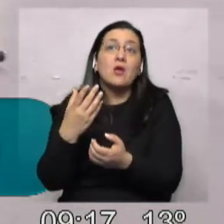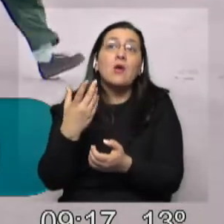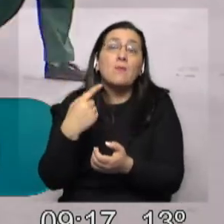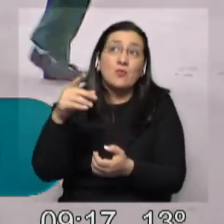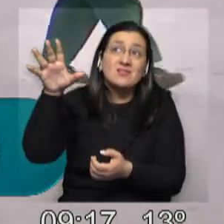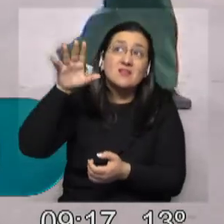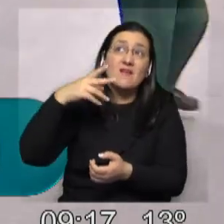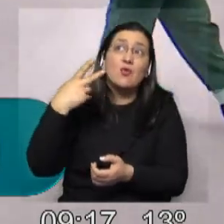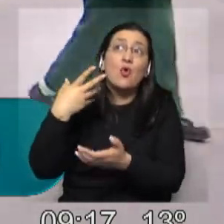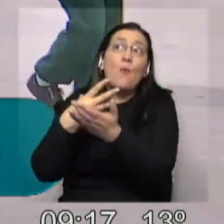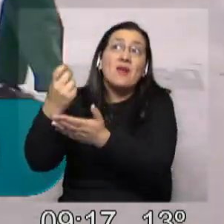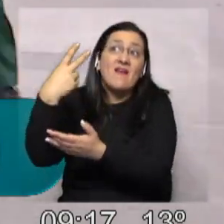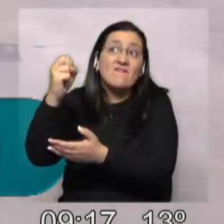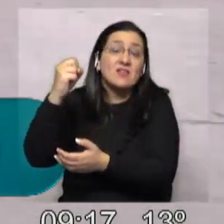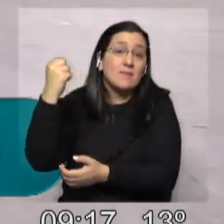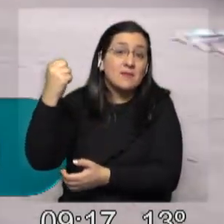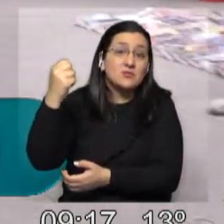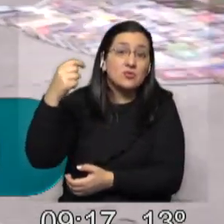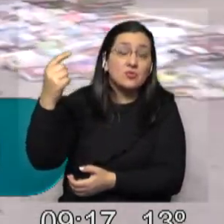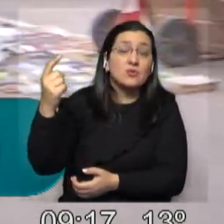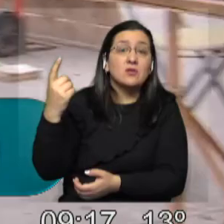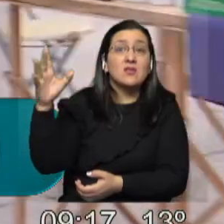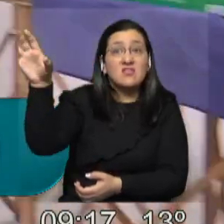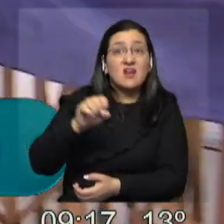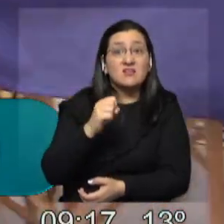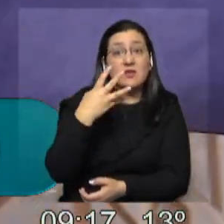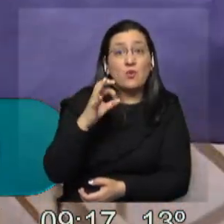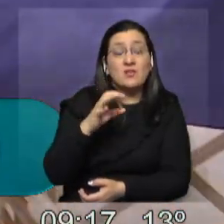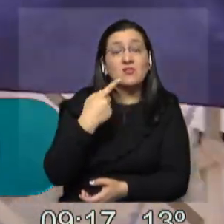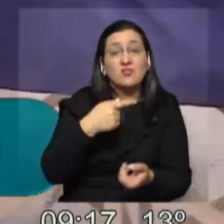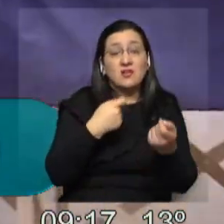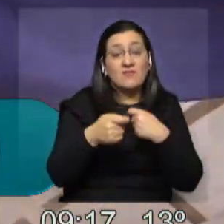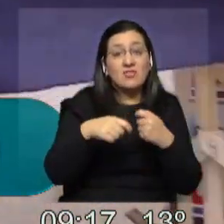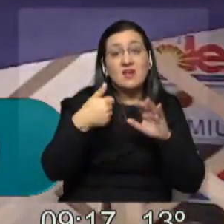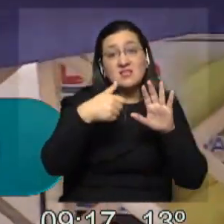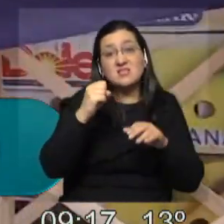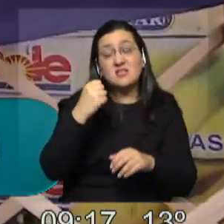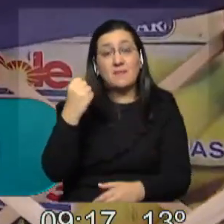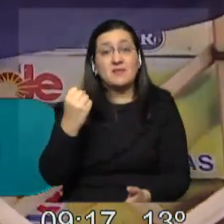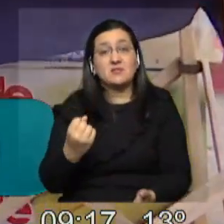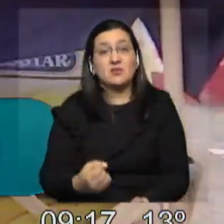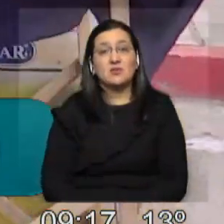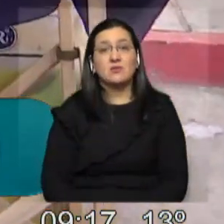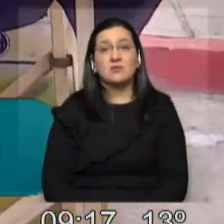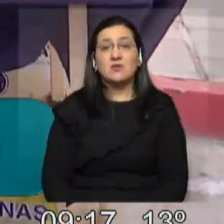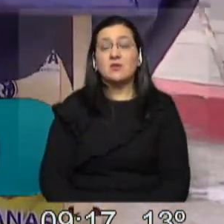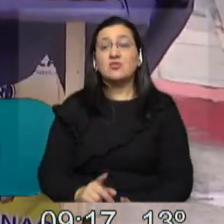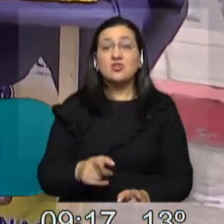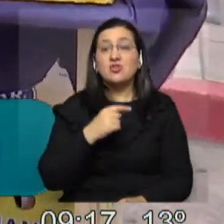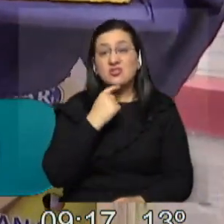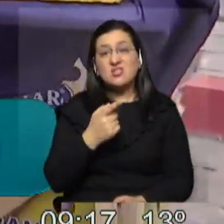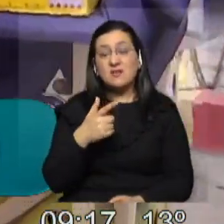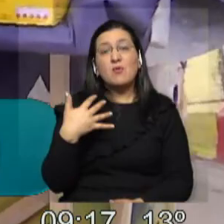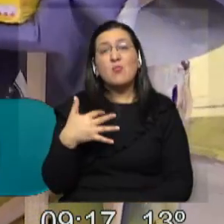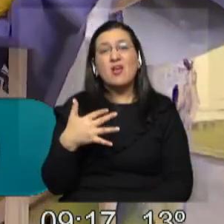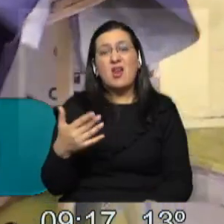40 y no, con 40 pesos acá no vivís. O sea que te genera 60, pero 60 pesos la gente no tiene. ¿Entendés? No nos sirve el costo de vida tan